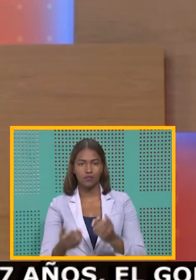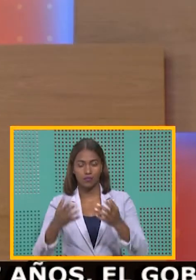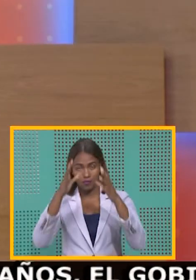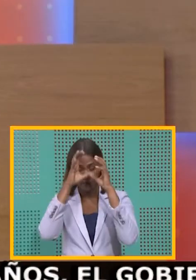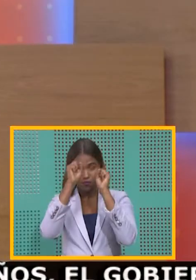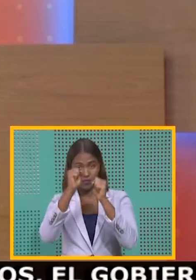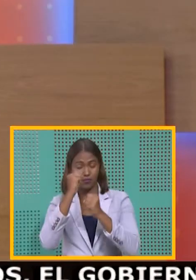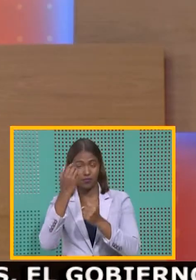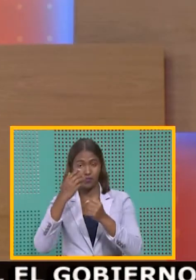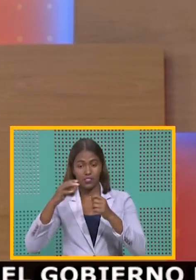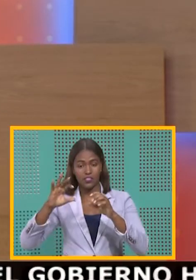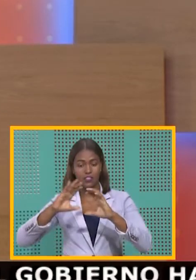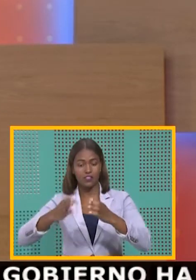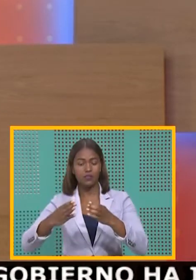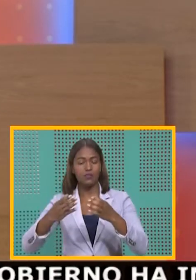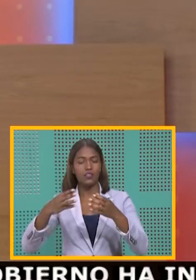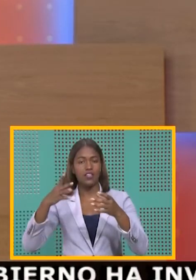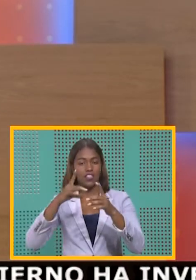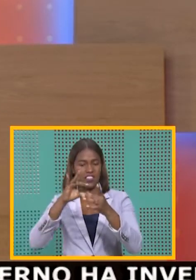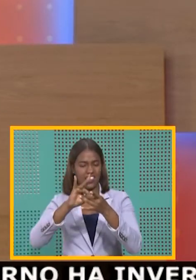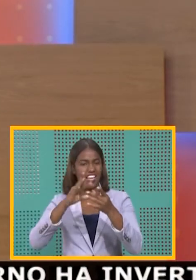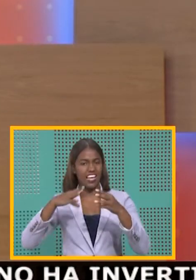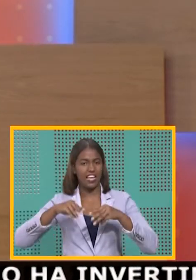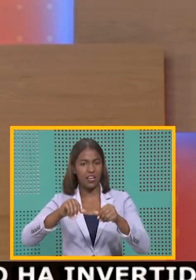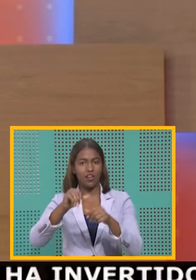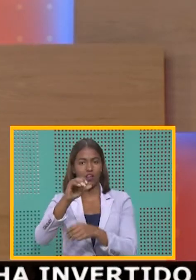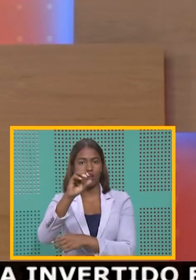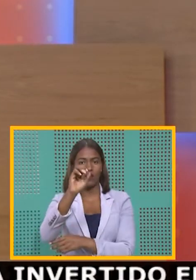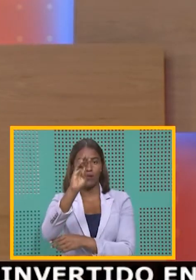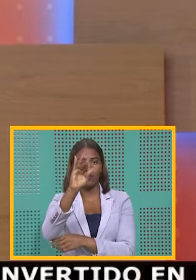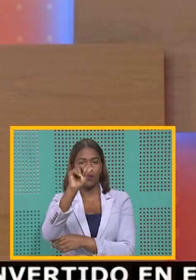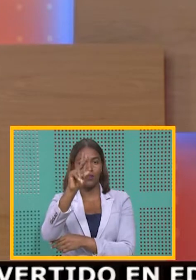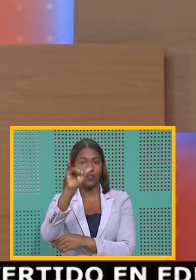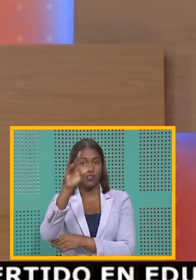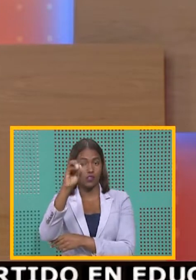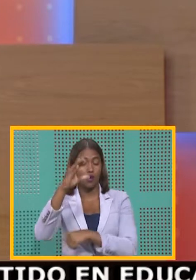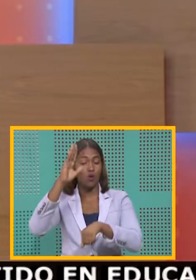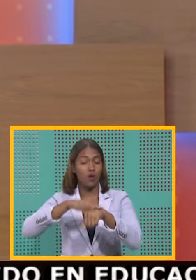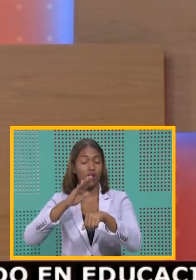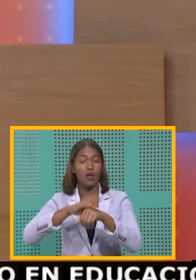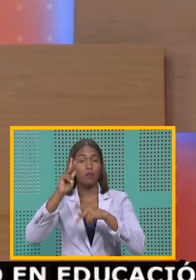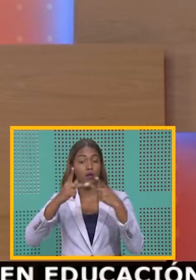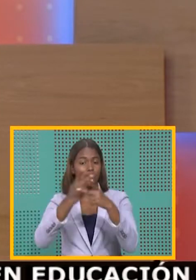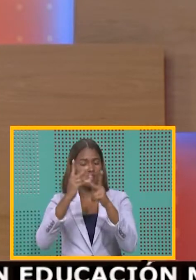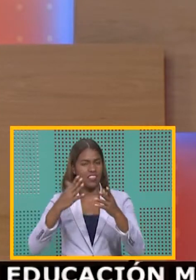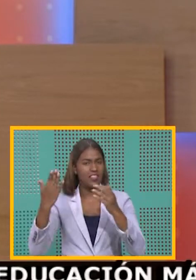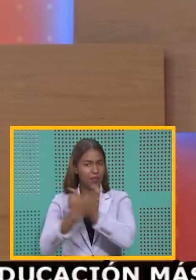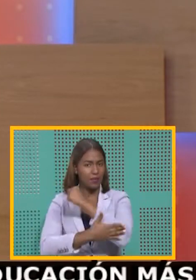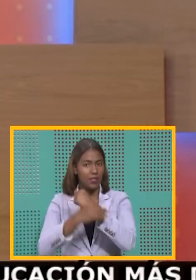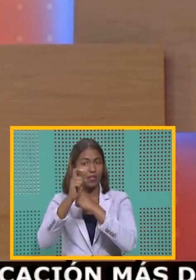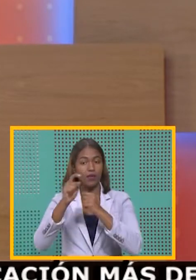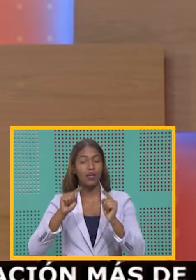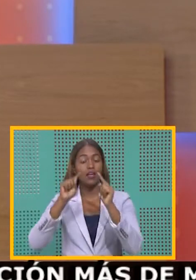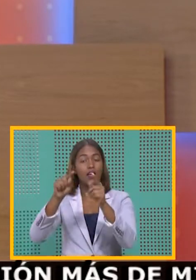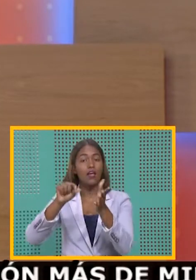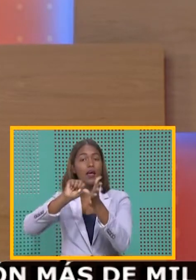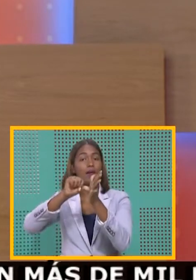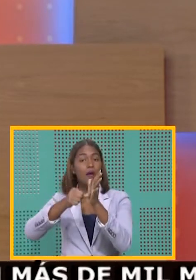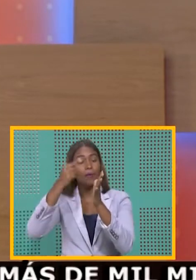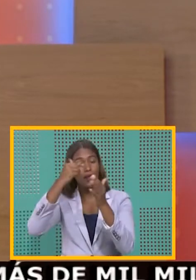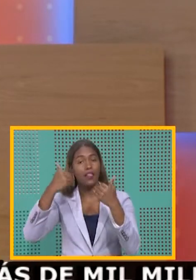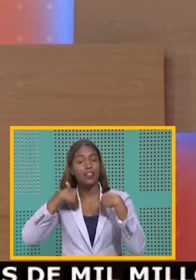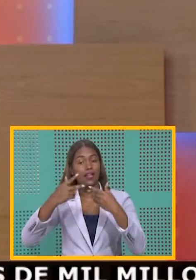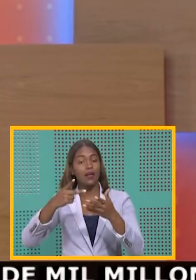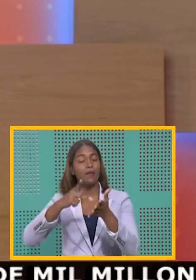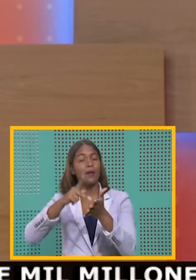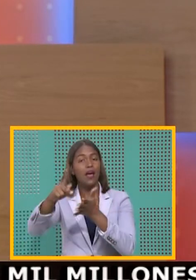el presidente de la Federación Nacional de Arroz, José Mauricio María, llamó a los productores del país a acercarse a los centros de impuestos internos para ponerse al